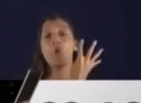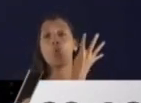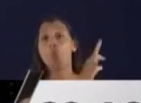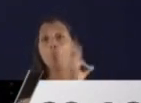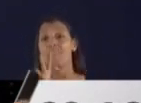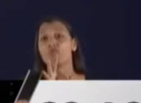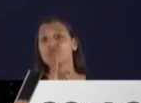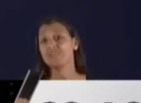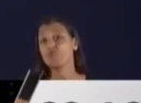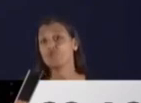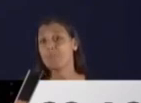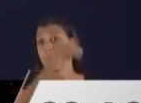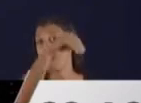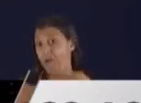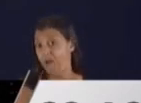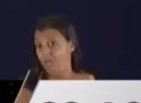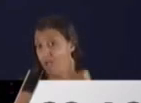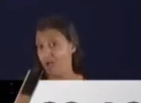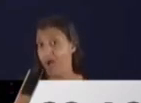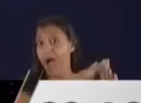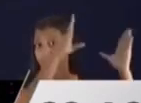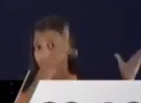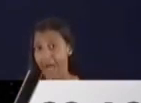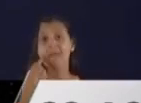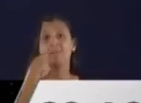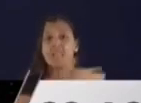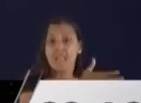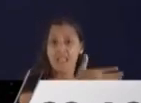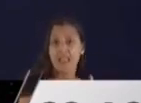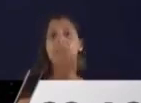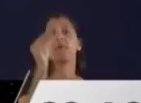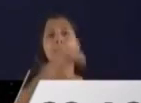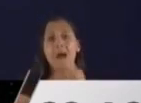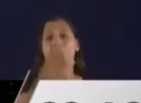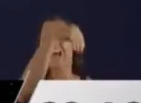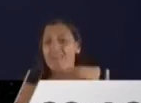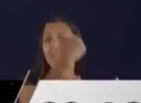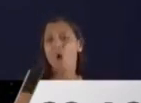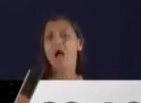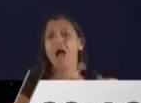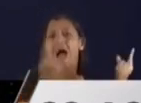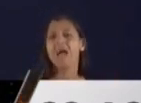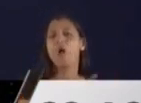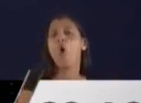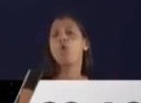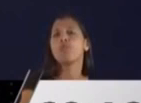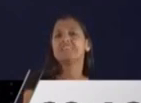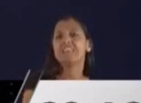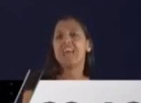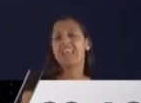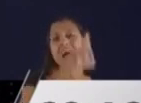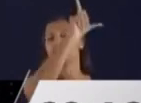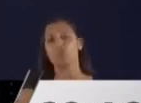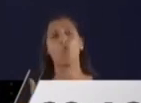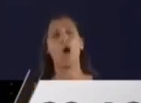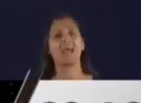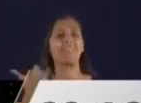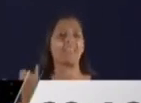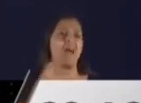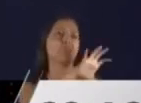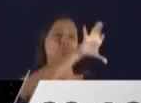empleados e tiene decenas de oficinas a lo largo y a lo ancho del país y